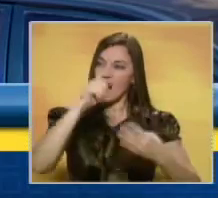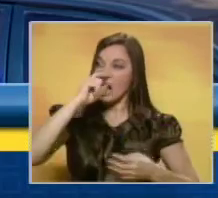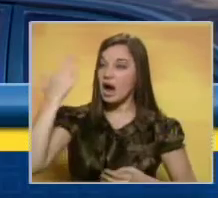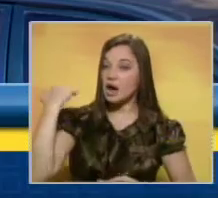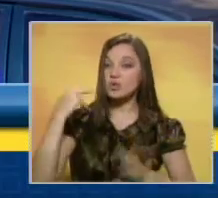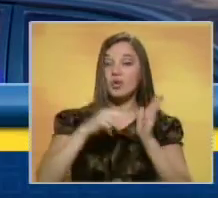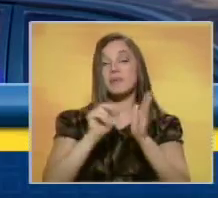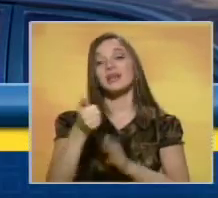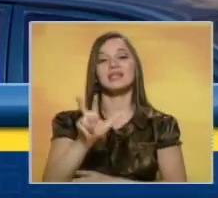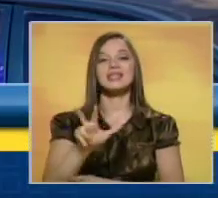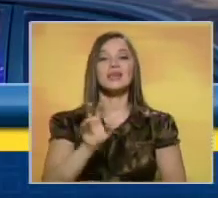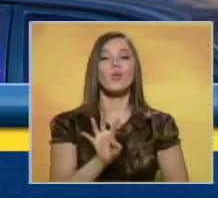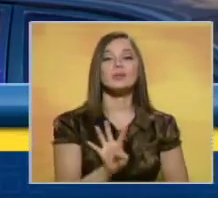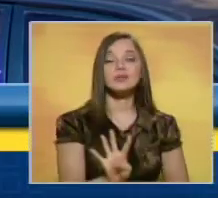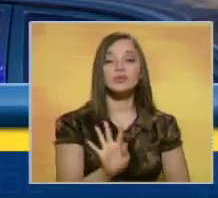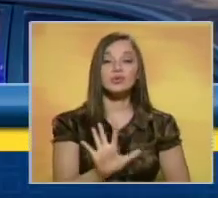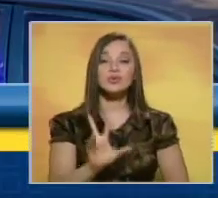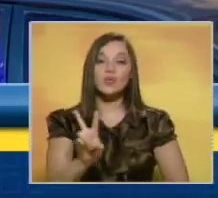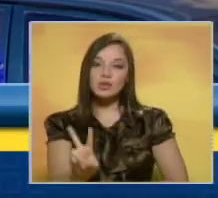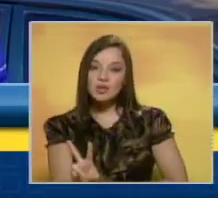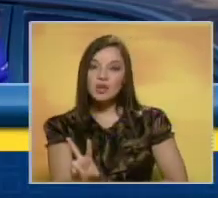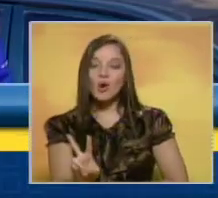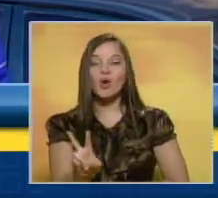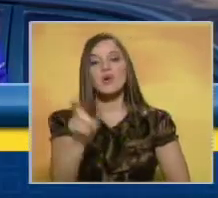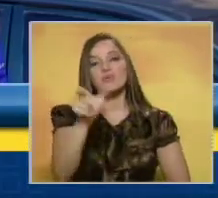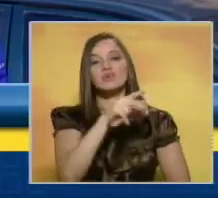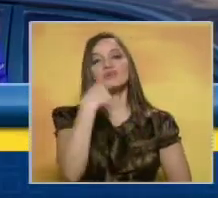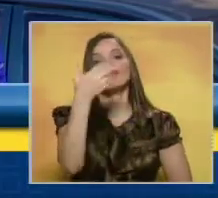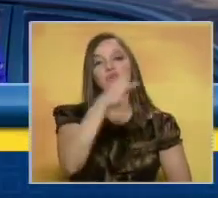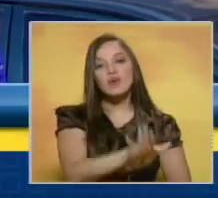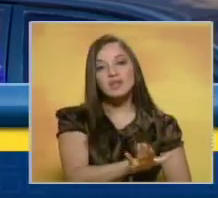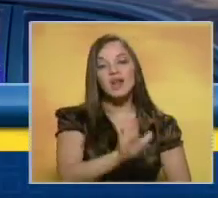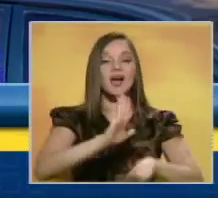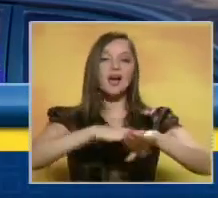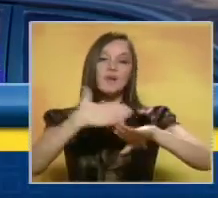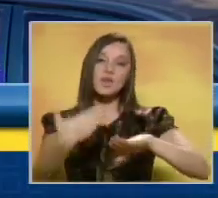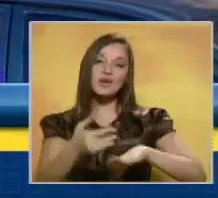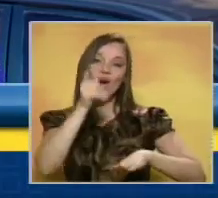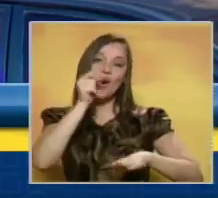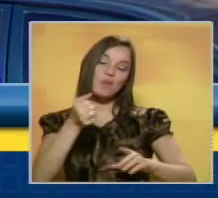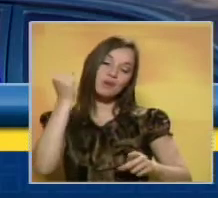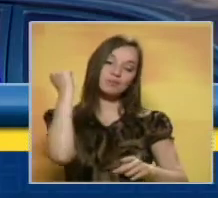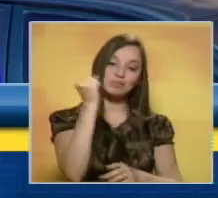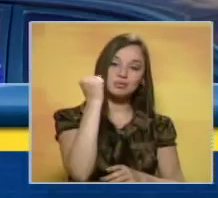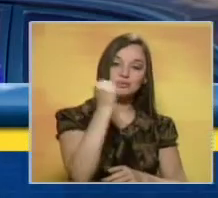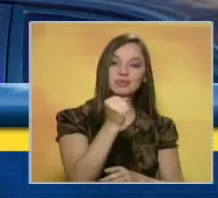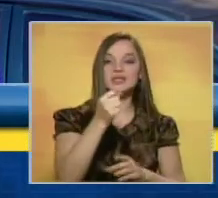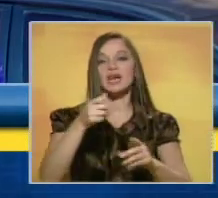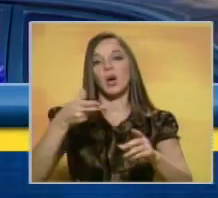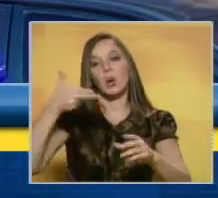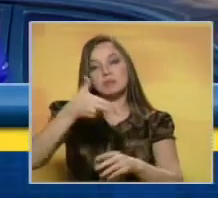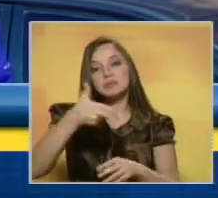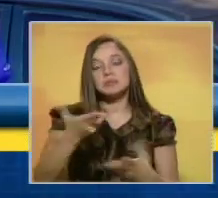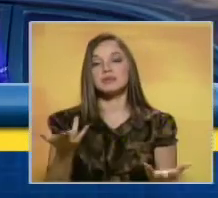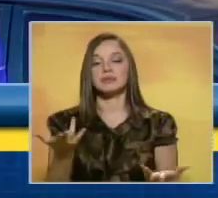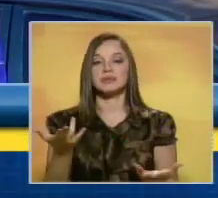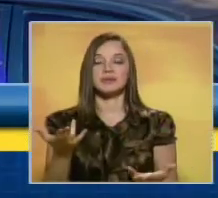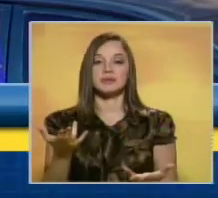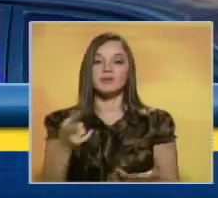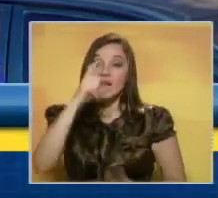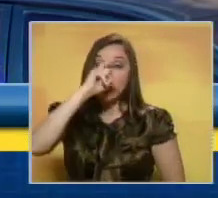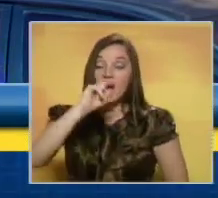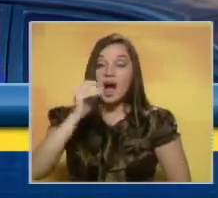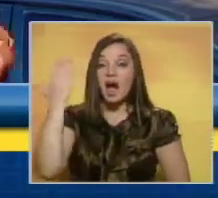2013 452 casos de muerte a causa de violencia de género o violencia generalizada. En el